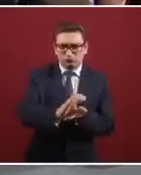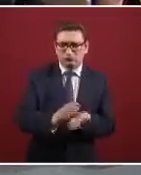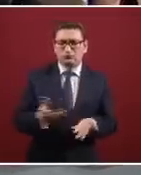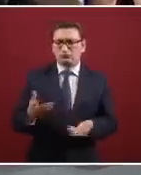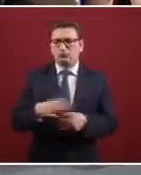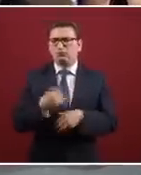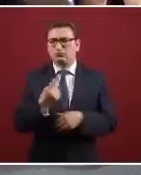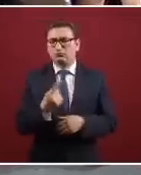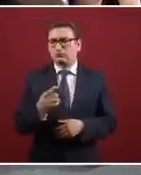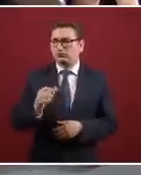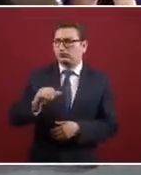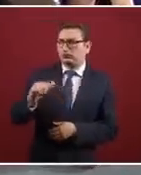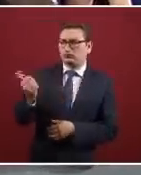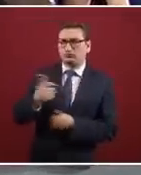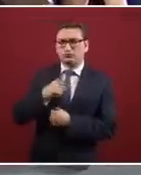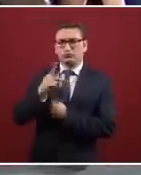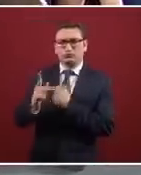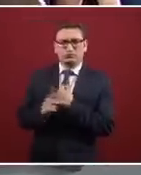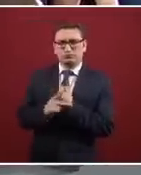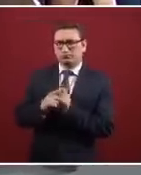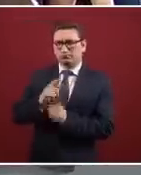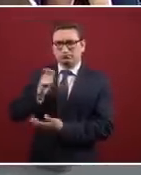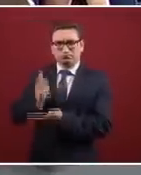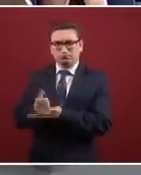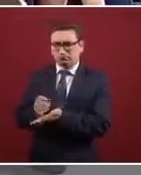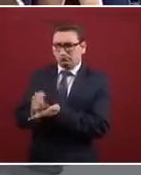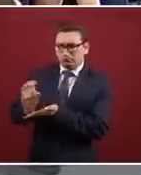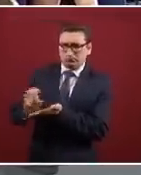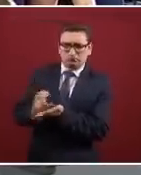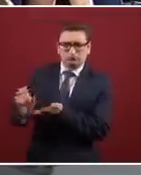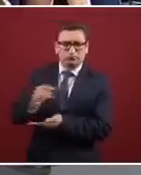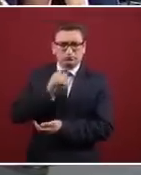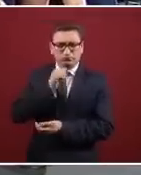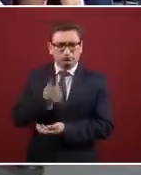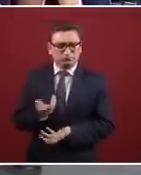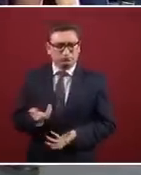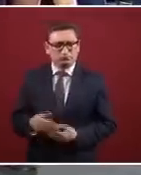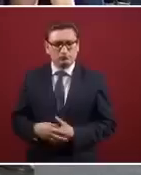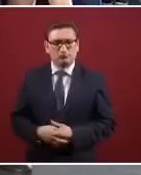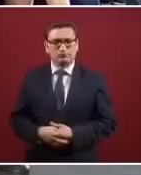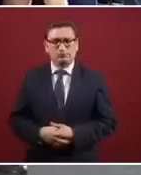si en otros países no se paga subsidios?